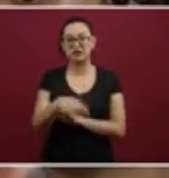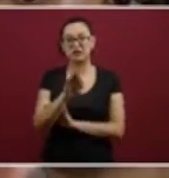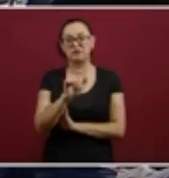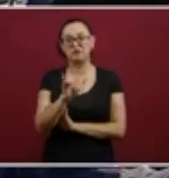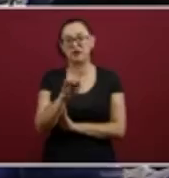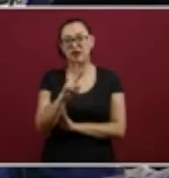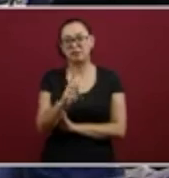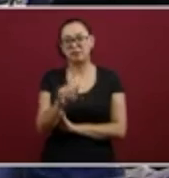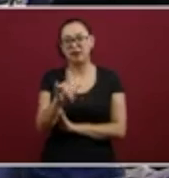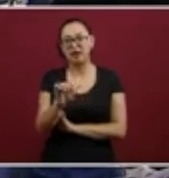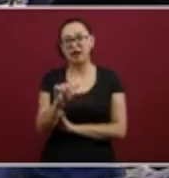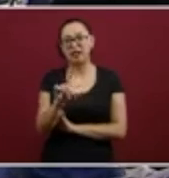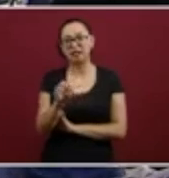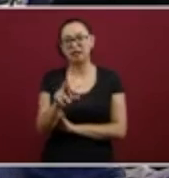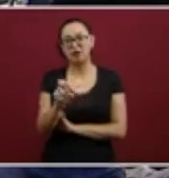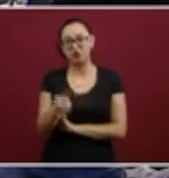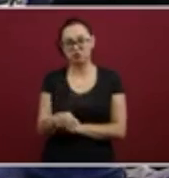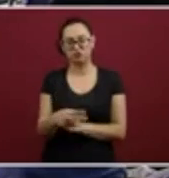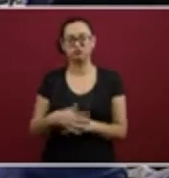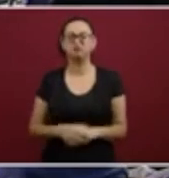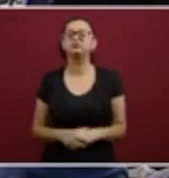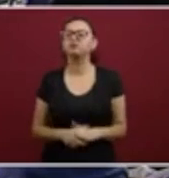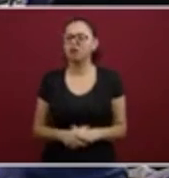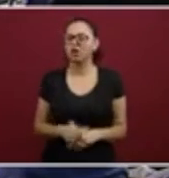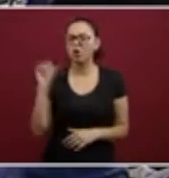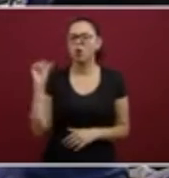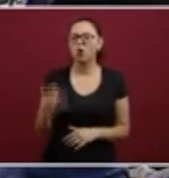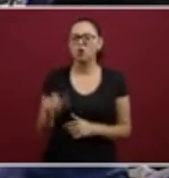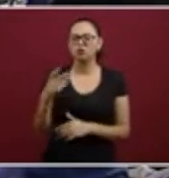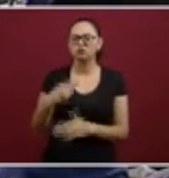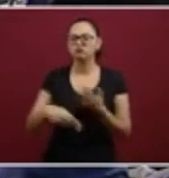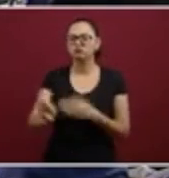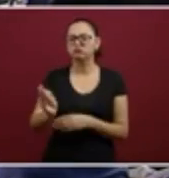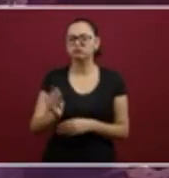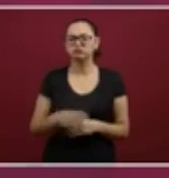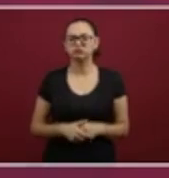Sí, pues ahora, hoy se las entregamos. No sé,